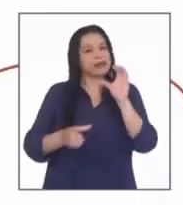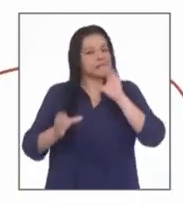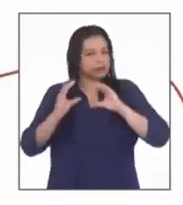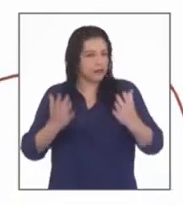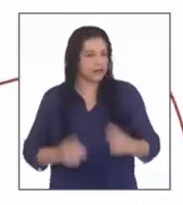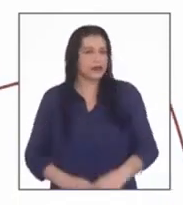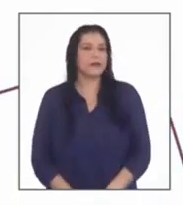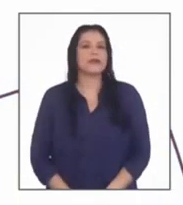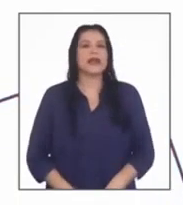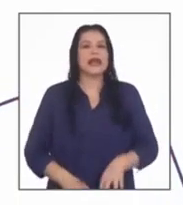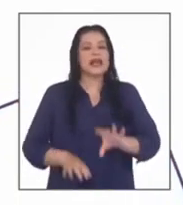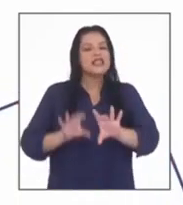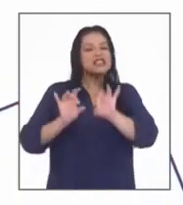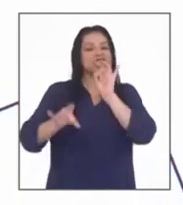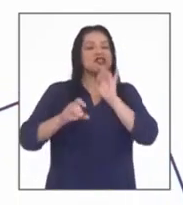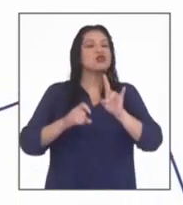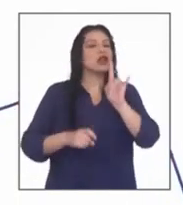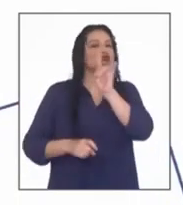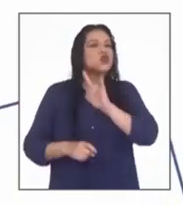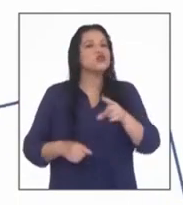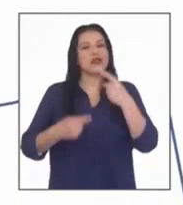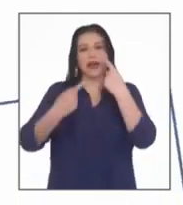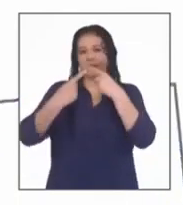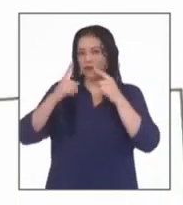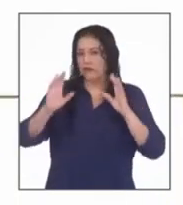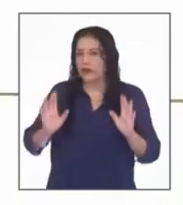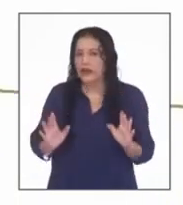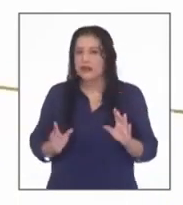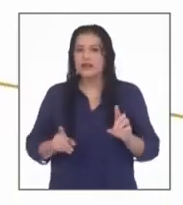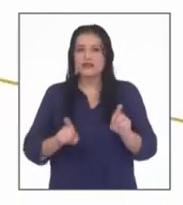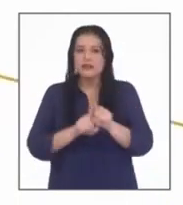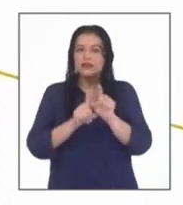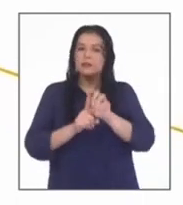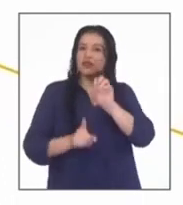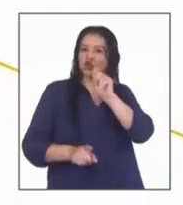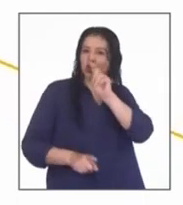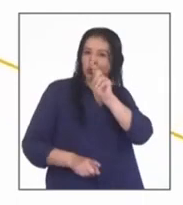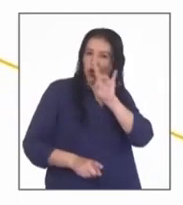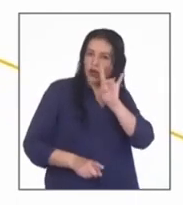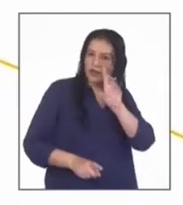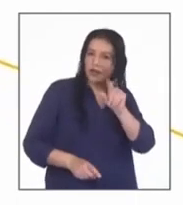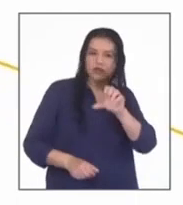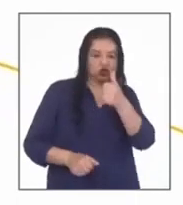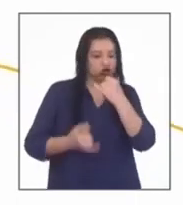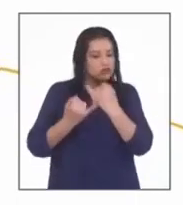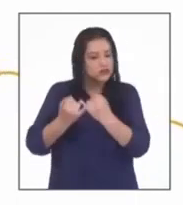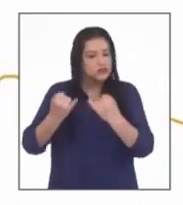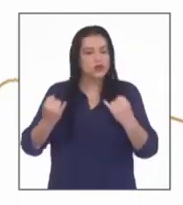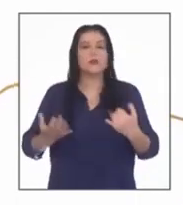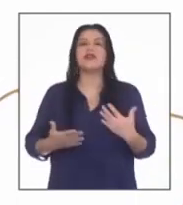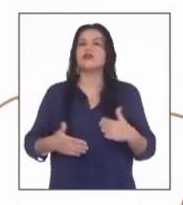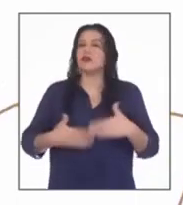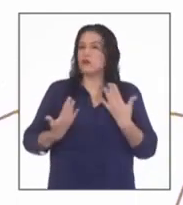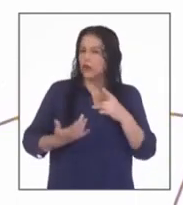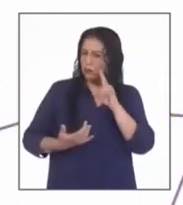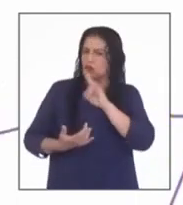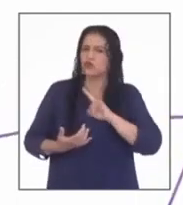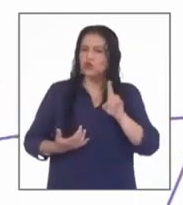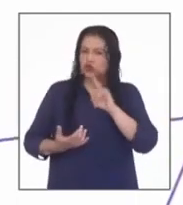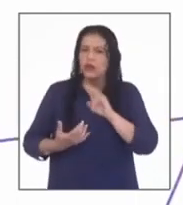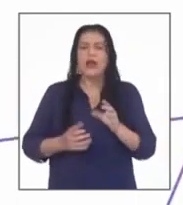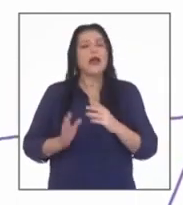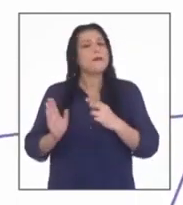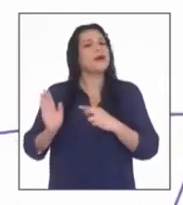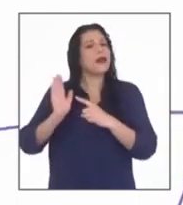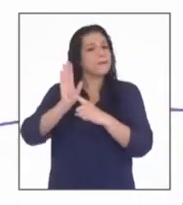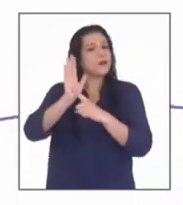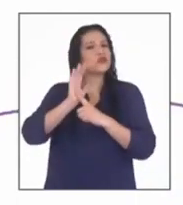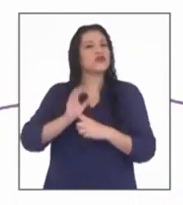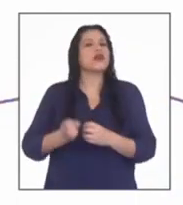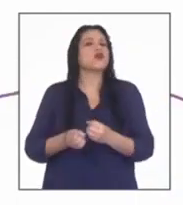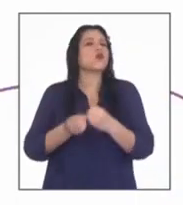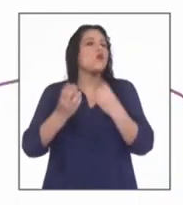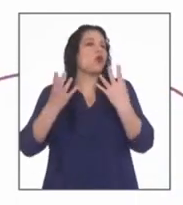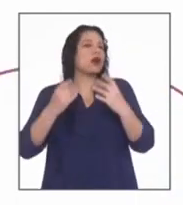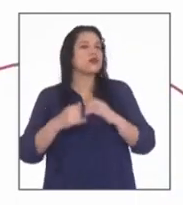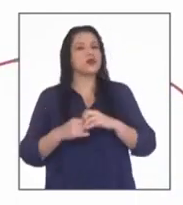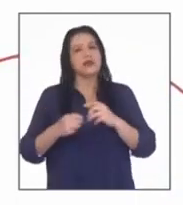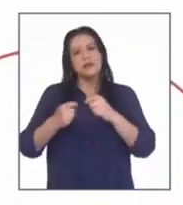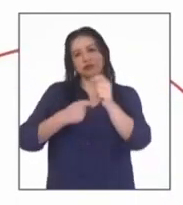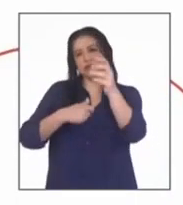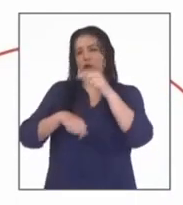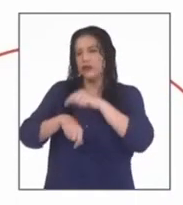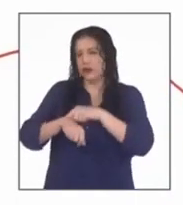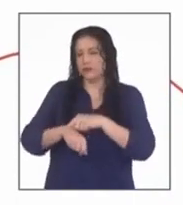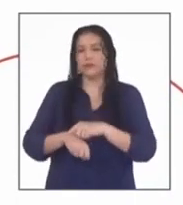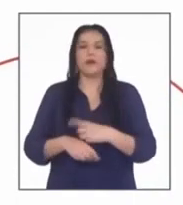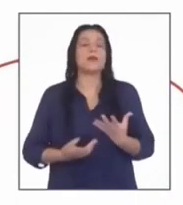científica. Selecciona y usa unidades, así como subunidades y otros instrumentos útiles para estimar o expresar el valor de una magnitud